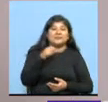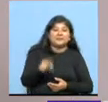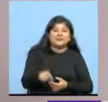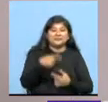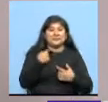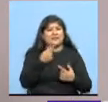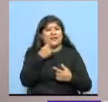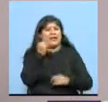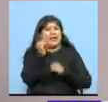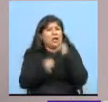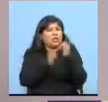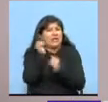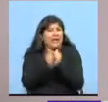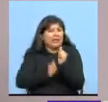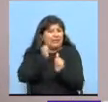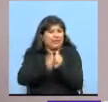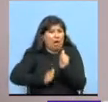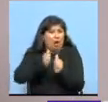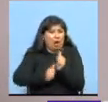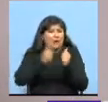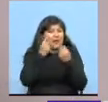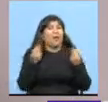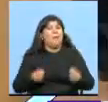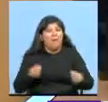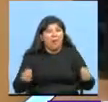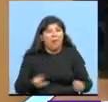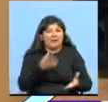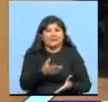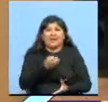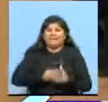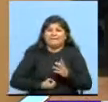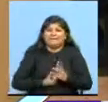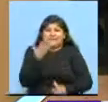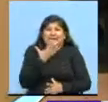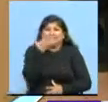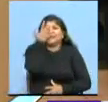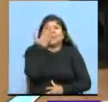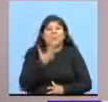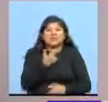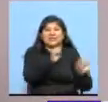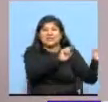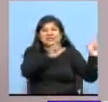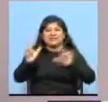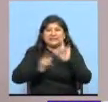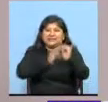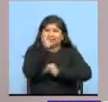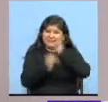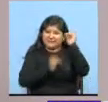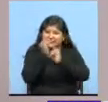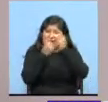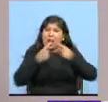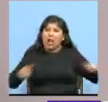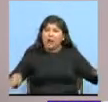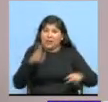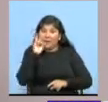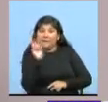cómo nace la vocación por los medios de comunicación. Pero primero, veamos este video que no es solamente para